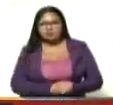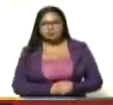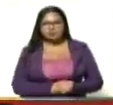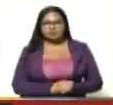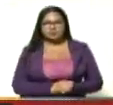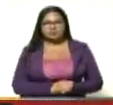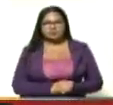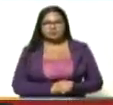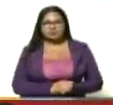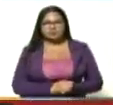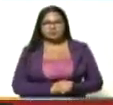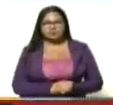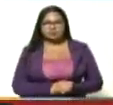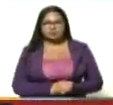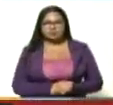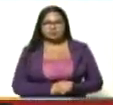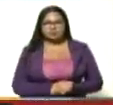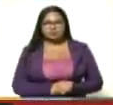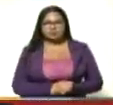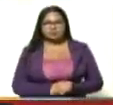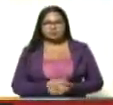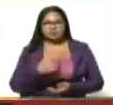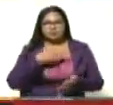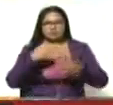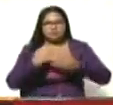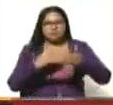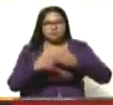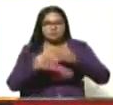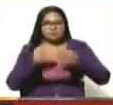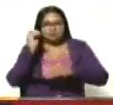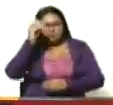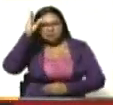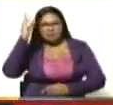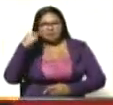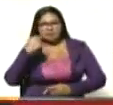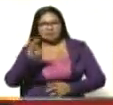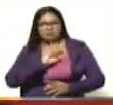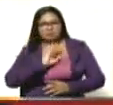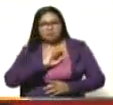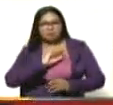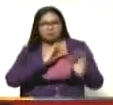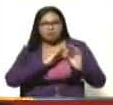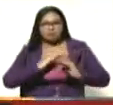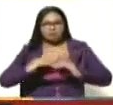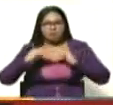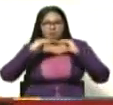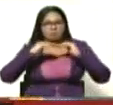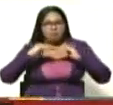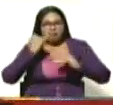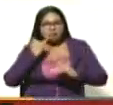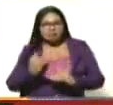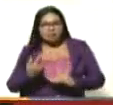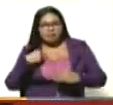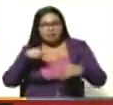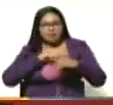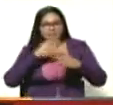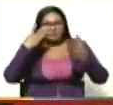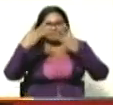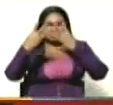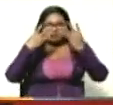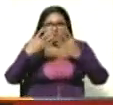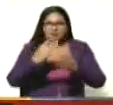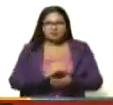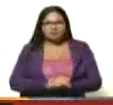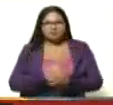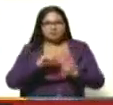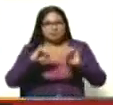fact that I'm going to be able to speak yo voy a ser capaz de hablar en el mismo festival, lugar, en el mismo it idioma en este festival. From now on, a